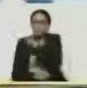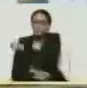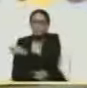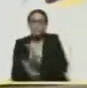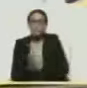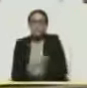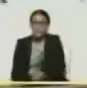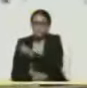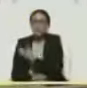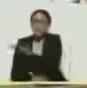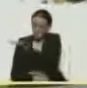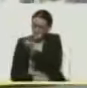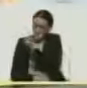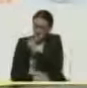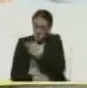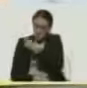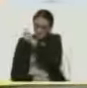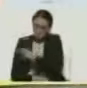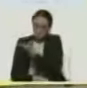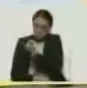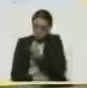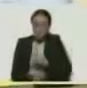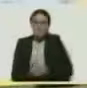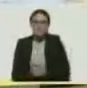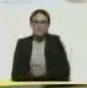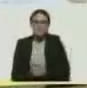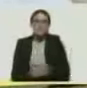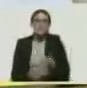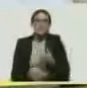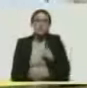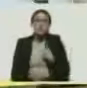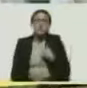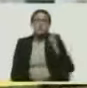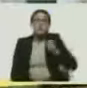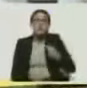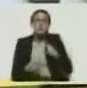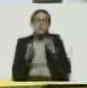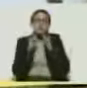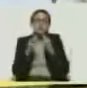Mira, Ángel, ven acá. Yo tengo que hacer un anuncio.